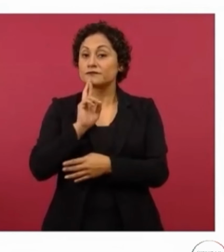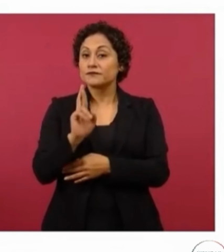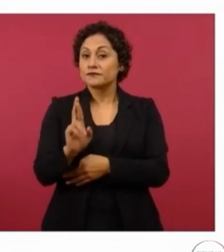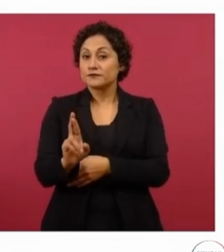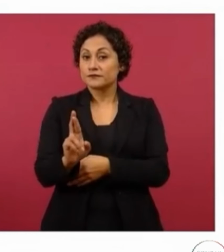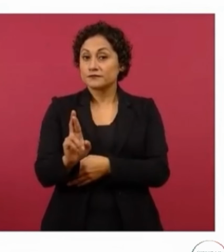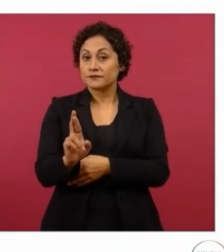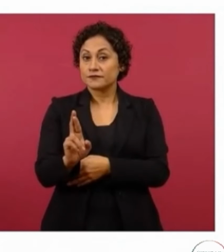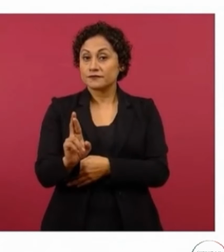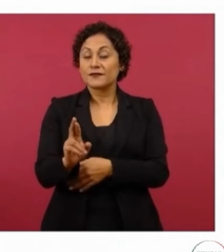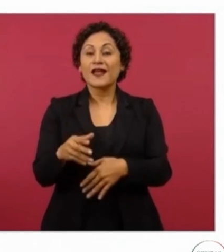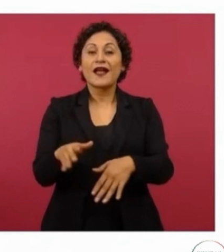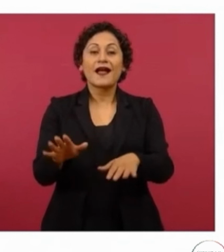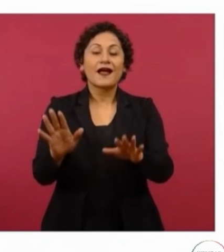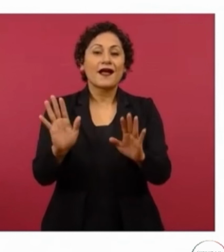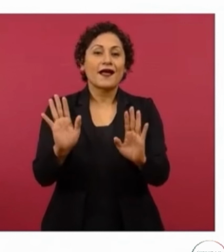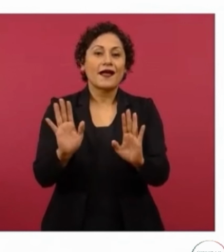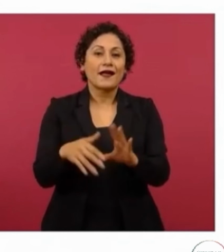Ah,